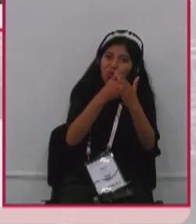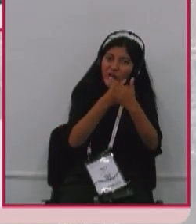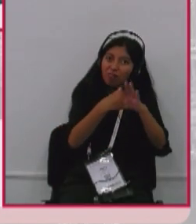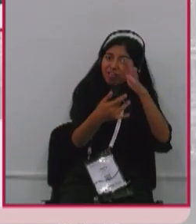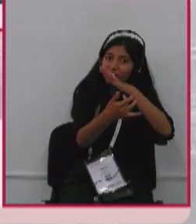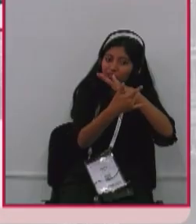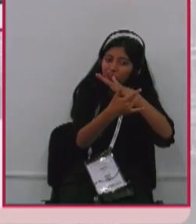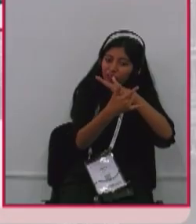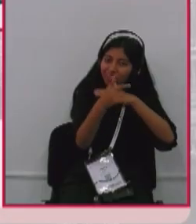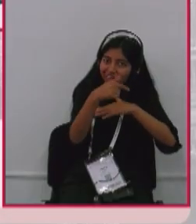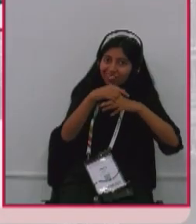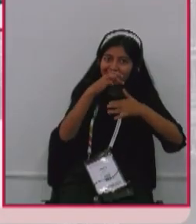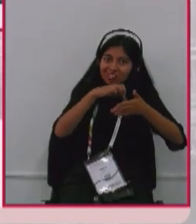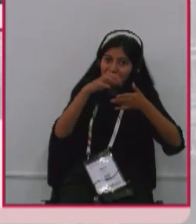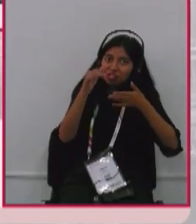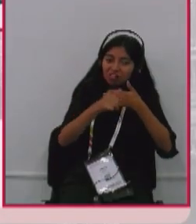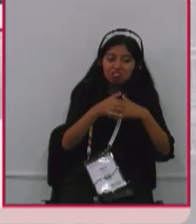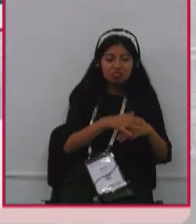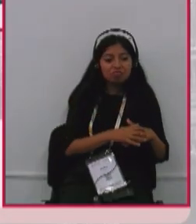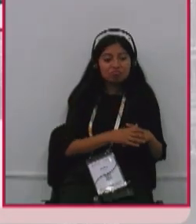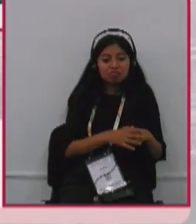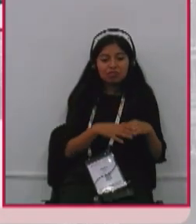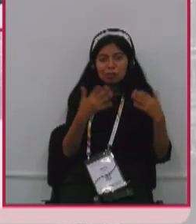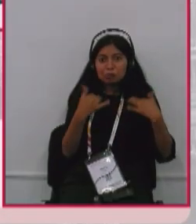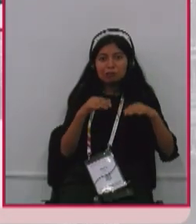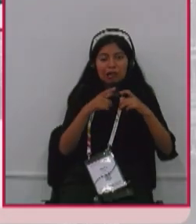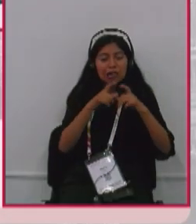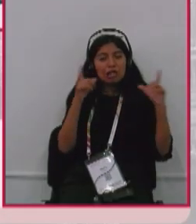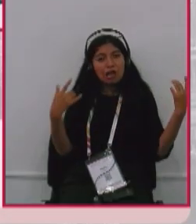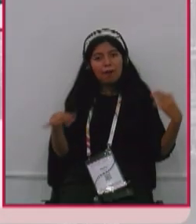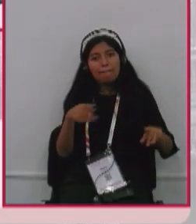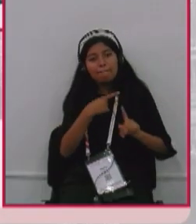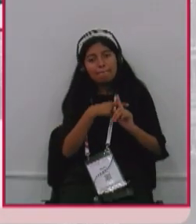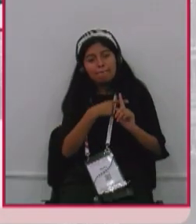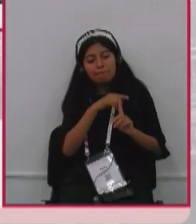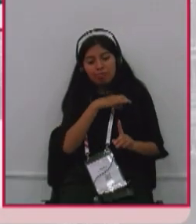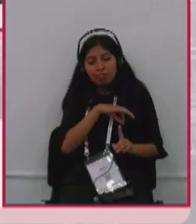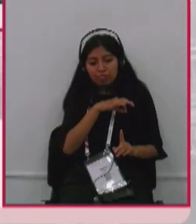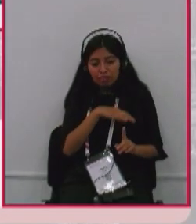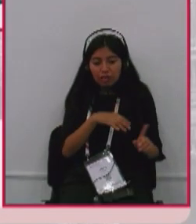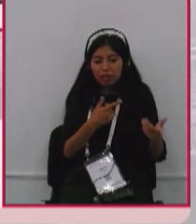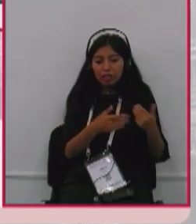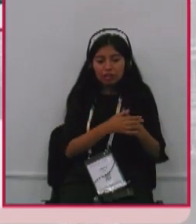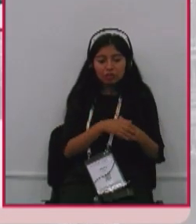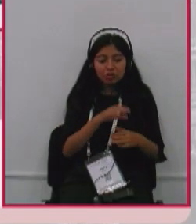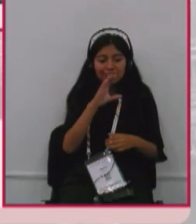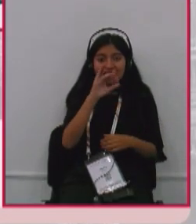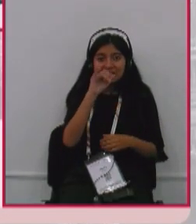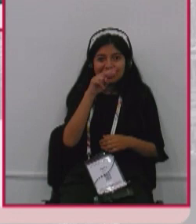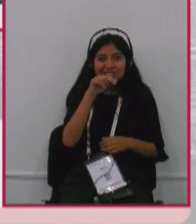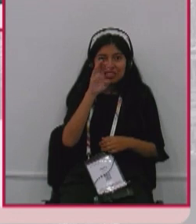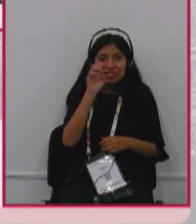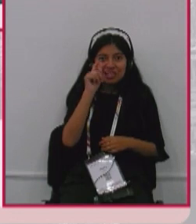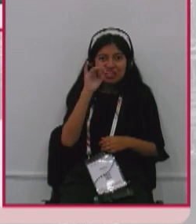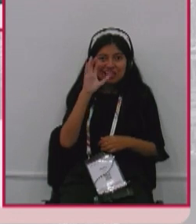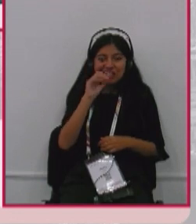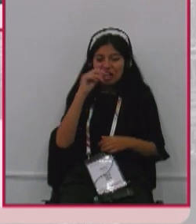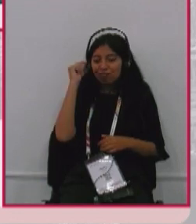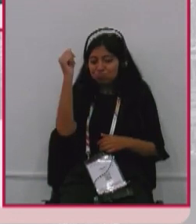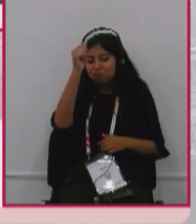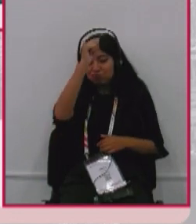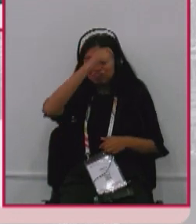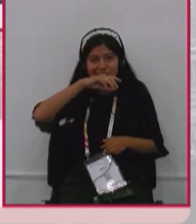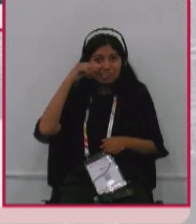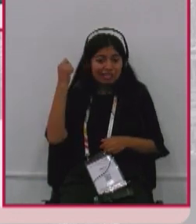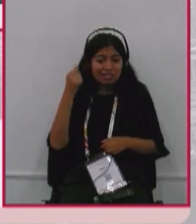leaching. Una de las grandes ventajas de esta tecnología es que la cinética es rápida. En Yanacocha, nuestro